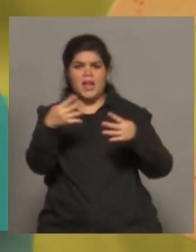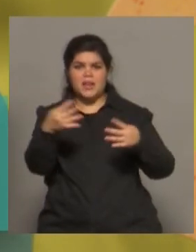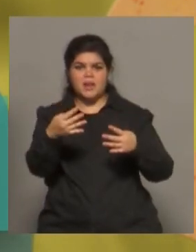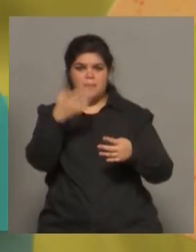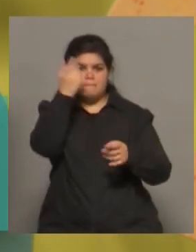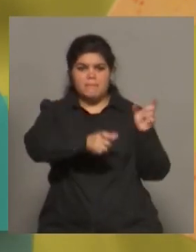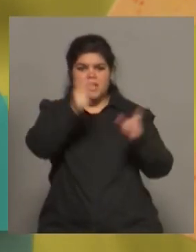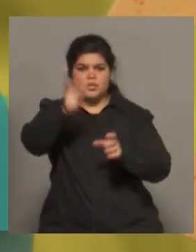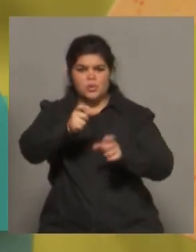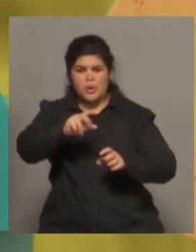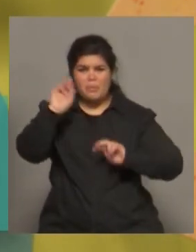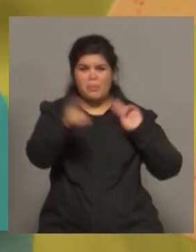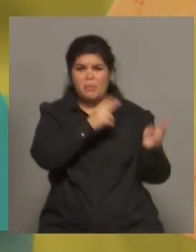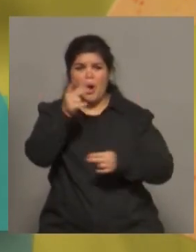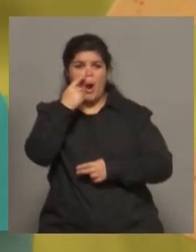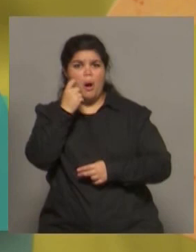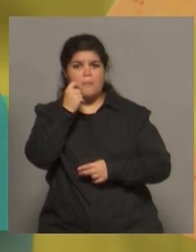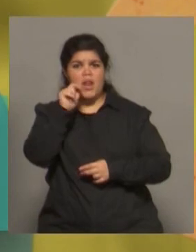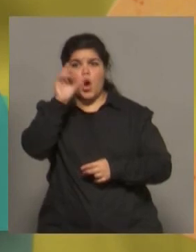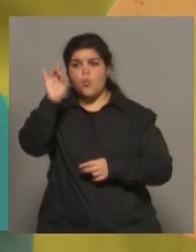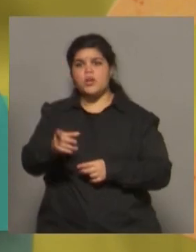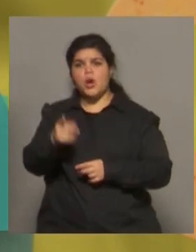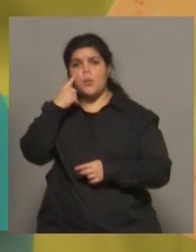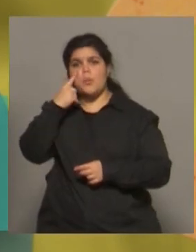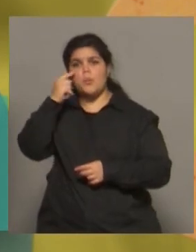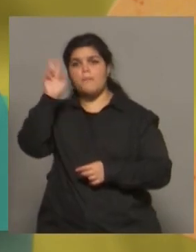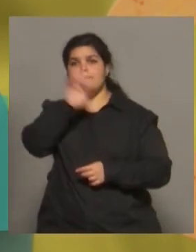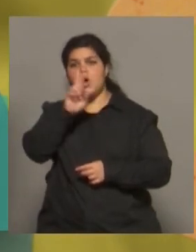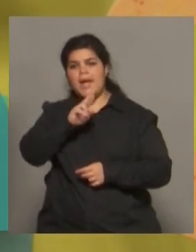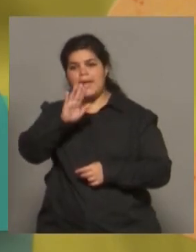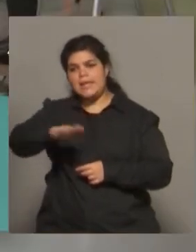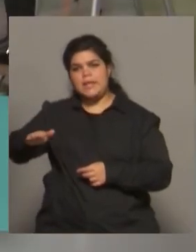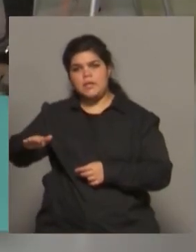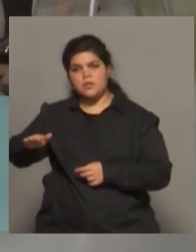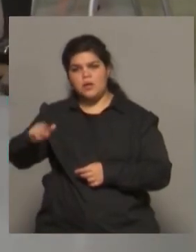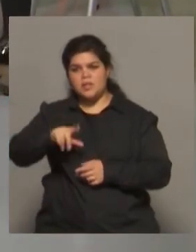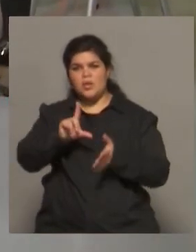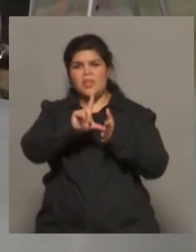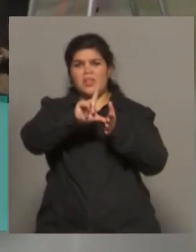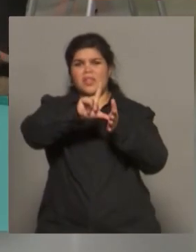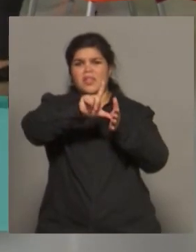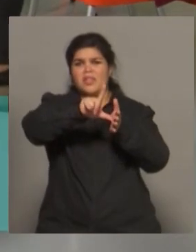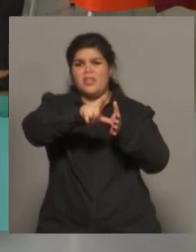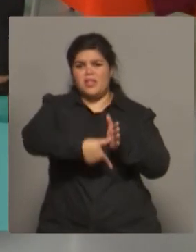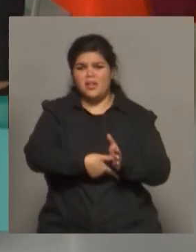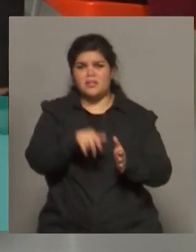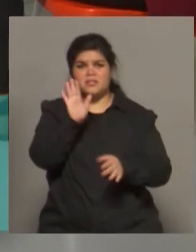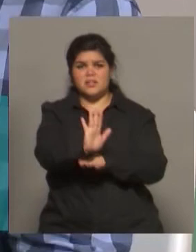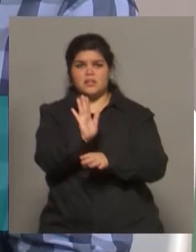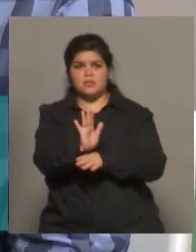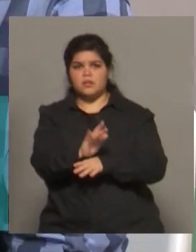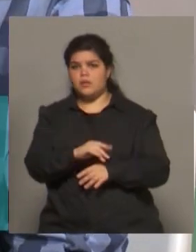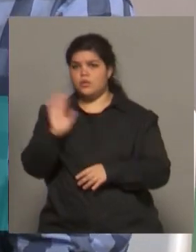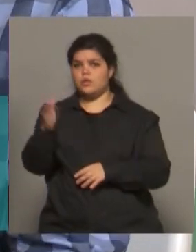de hombres, o sea, quedaron mujeres y niños nada más, para uno tomar conciencia, o sea, se atrasó un siglo Sí, al país. particularmente Y- se mataba a todos los